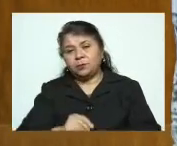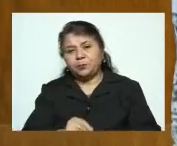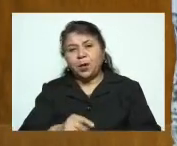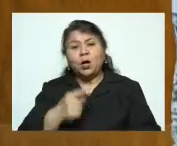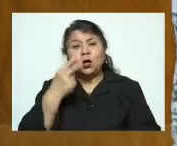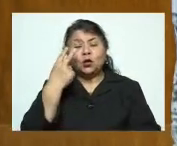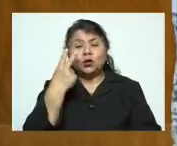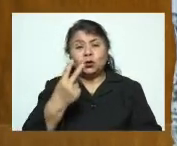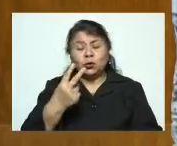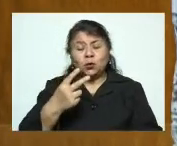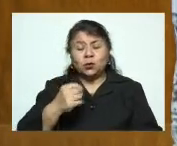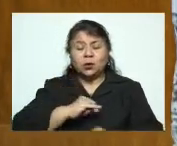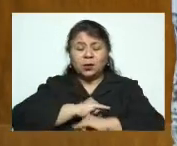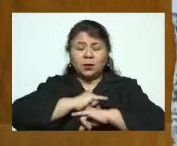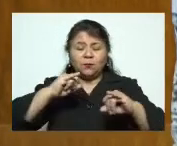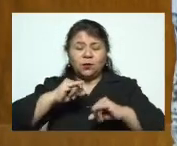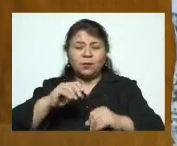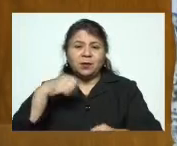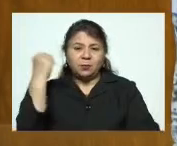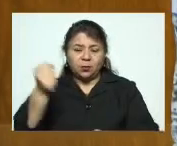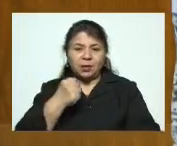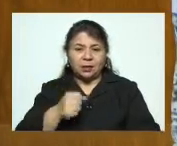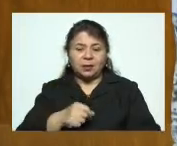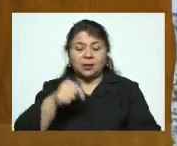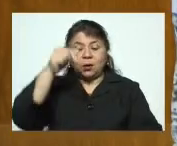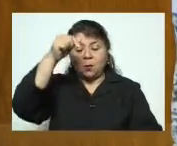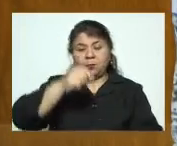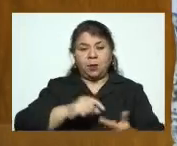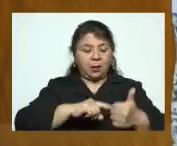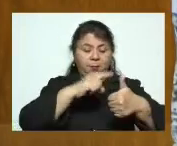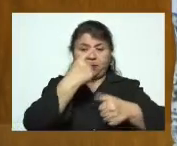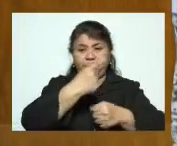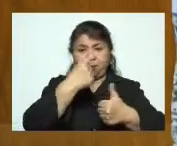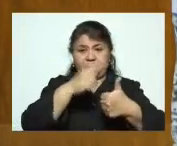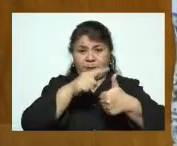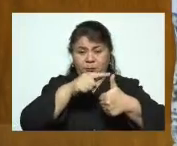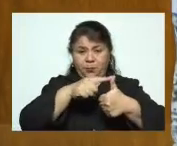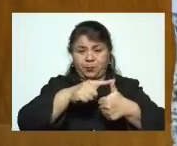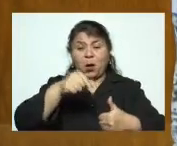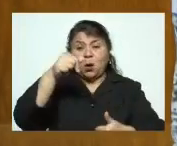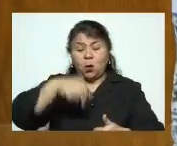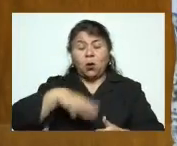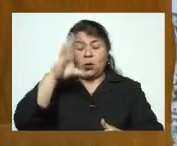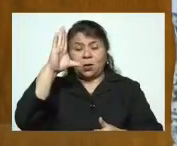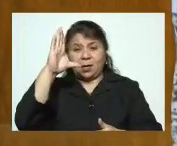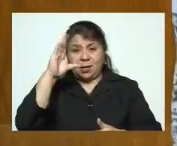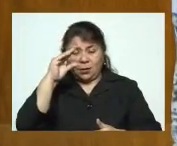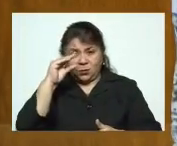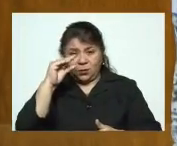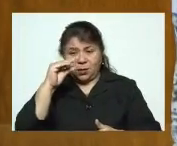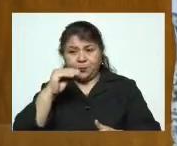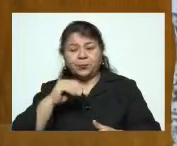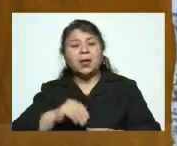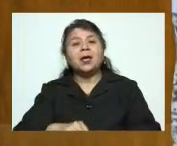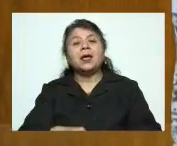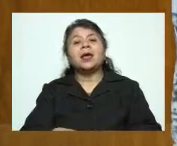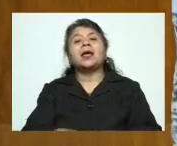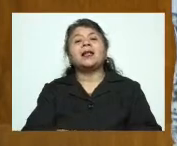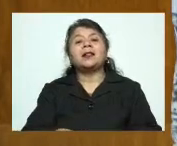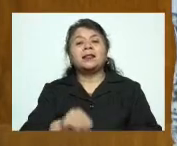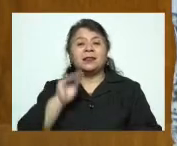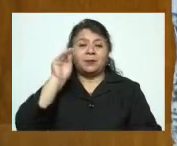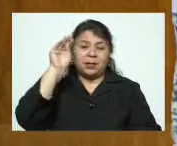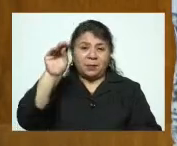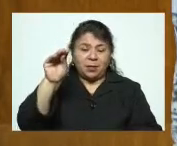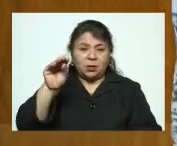es que a partir de esta noche, más bien a las 00:00 de mañana, se libera el bloqueo del departamento de